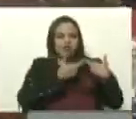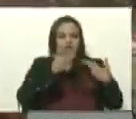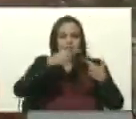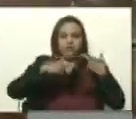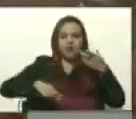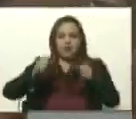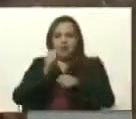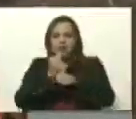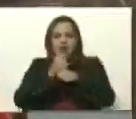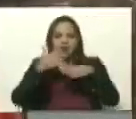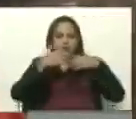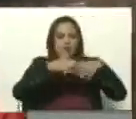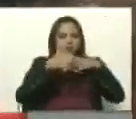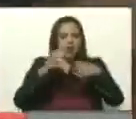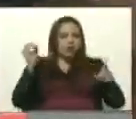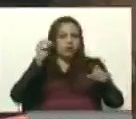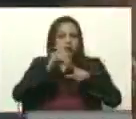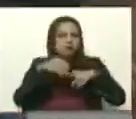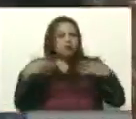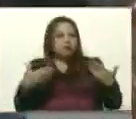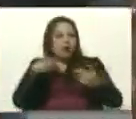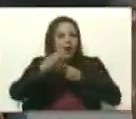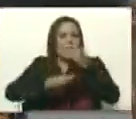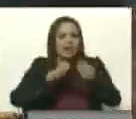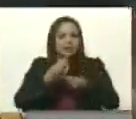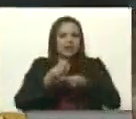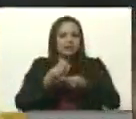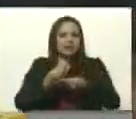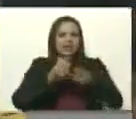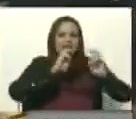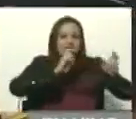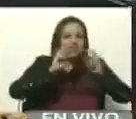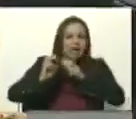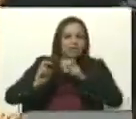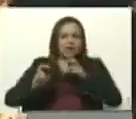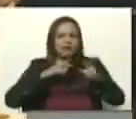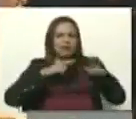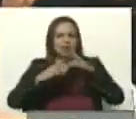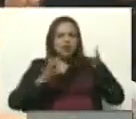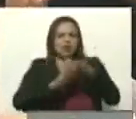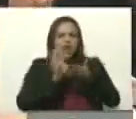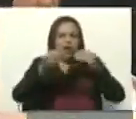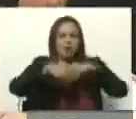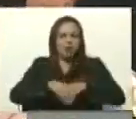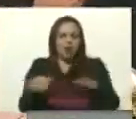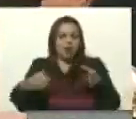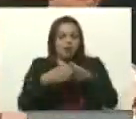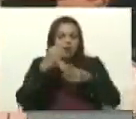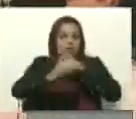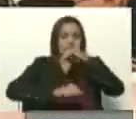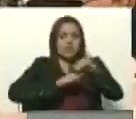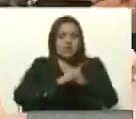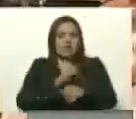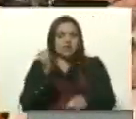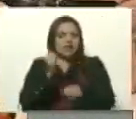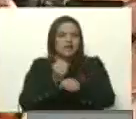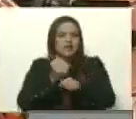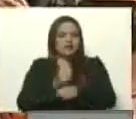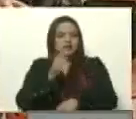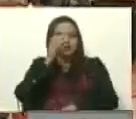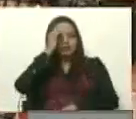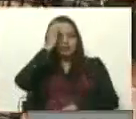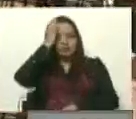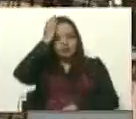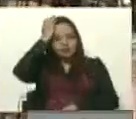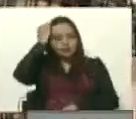y empresarios, con la finalidad de abordar aspectos relacionados con los convenios de la Organización Internacional del Trabajo. Es parte